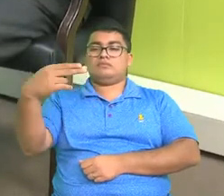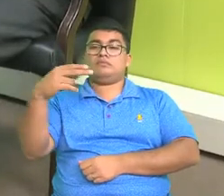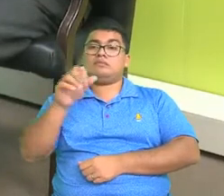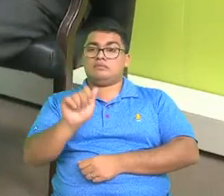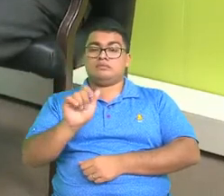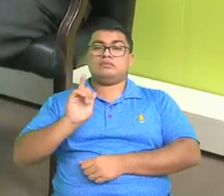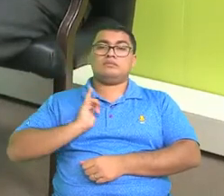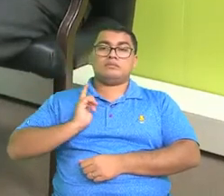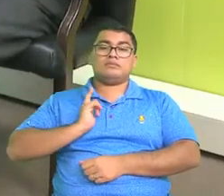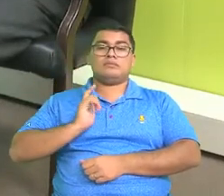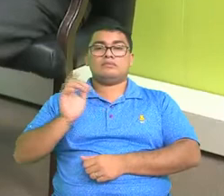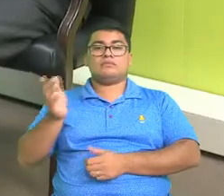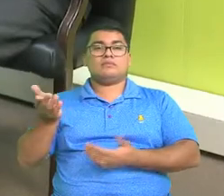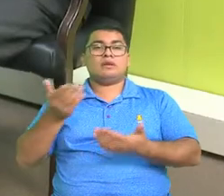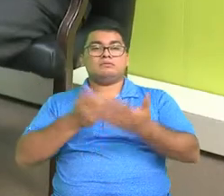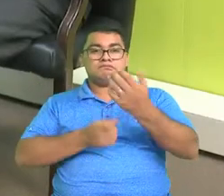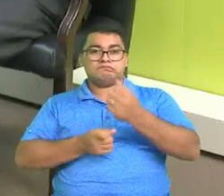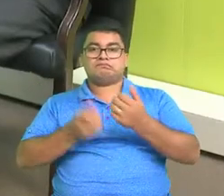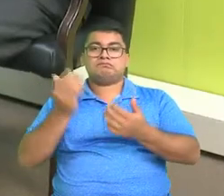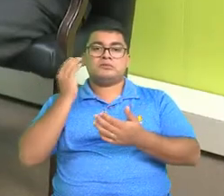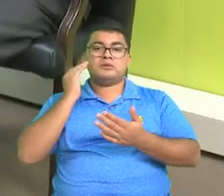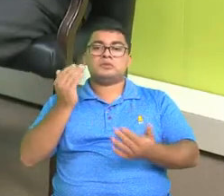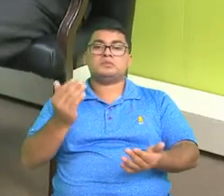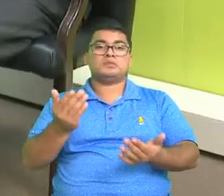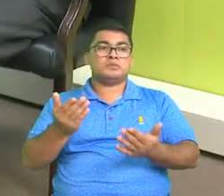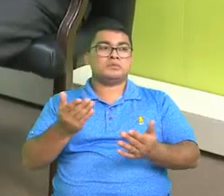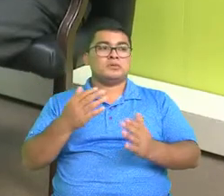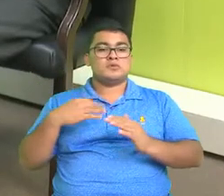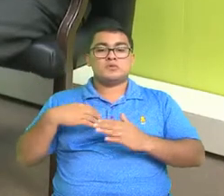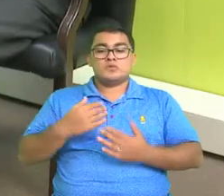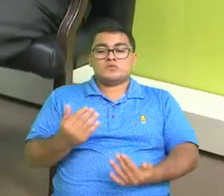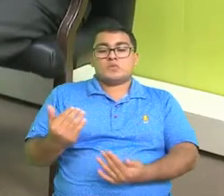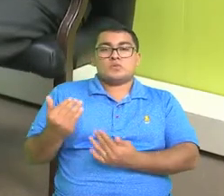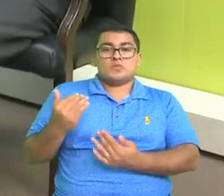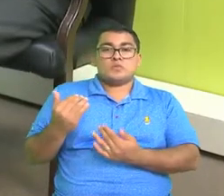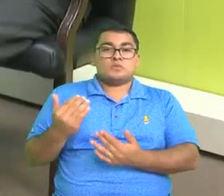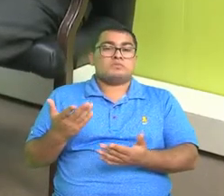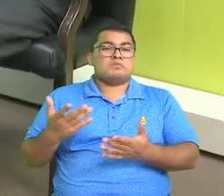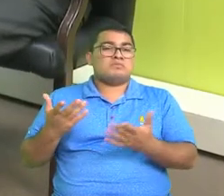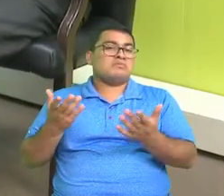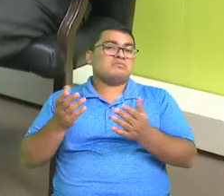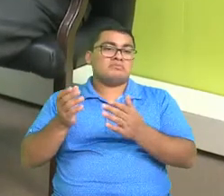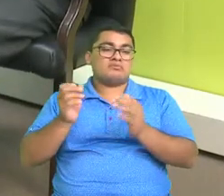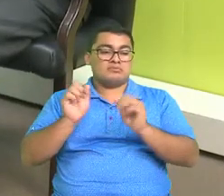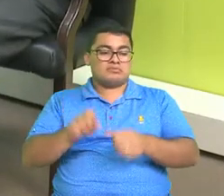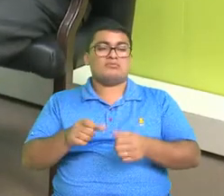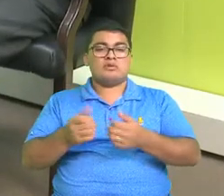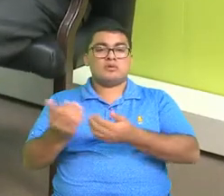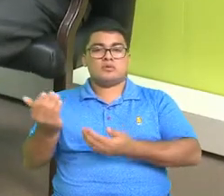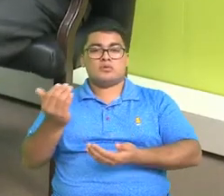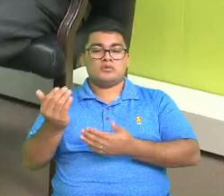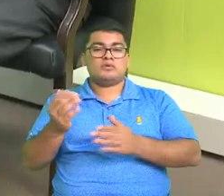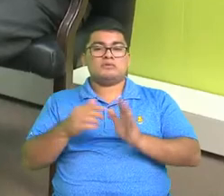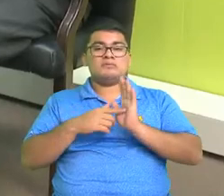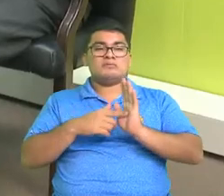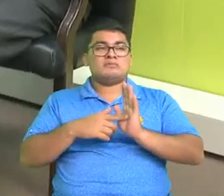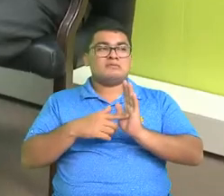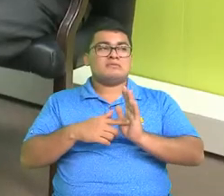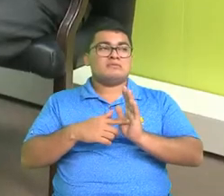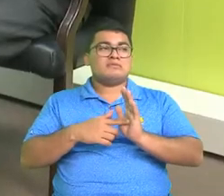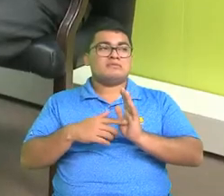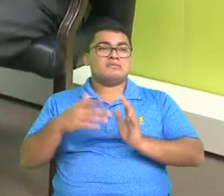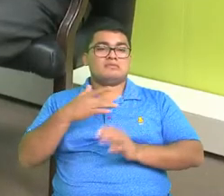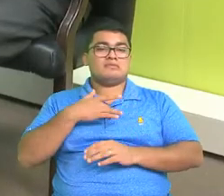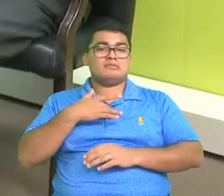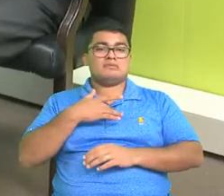mamás se las manda a que se saquen, se estimulen la sacada de la leche y se le da a los bebés. Y no necesitas un banco de leche.